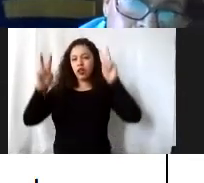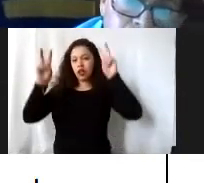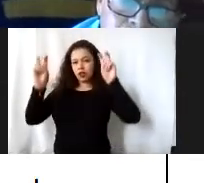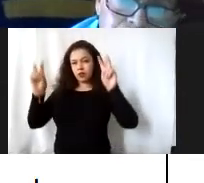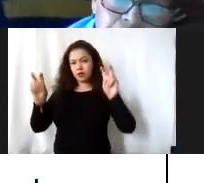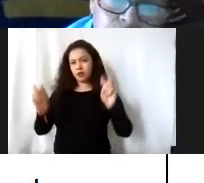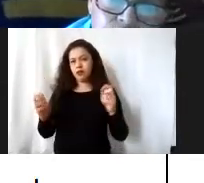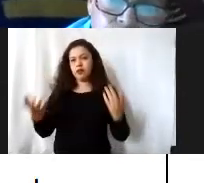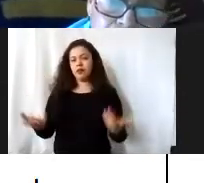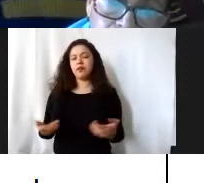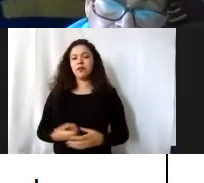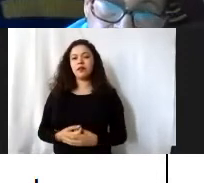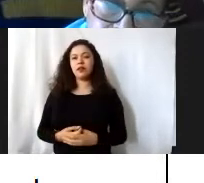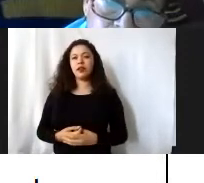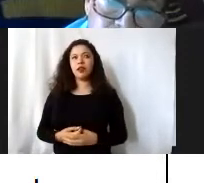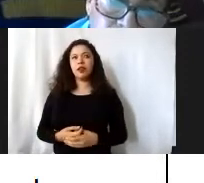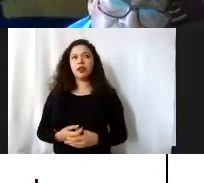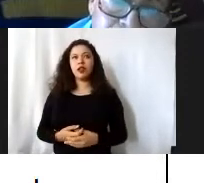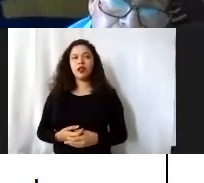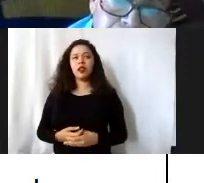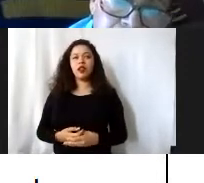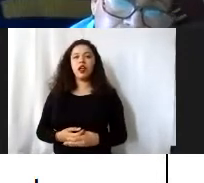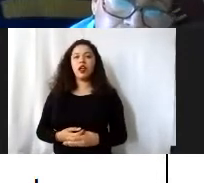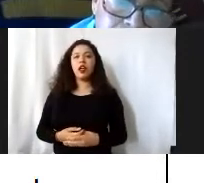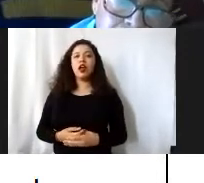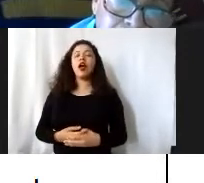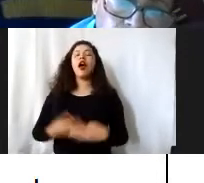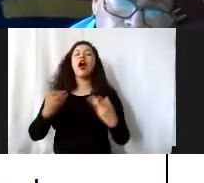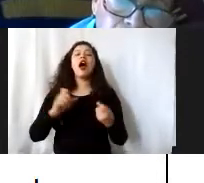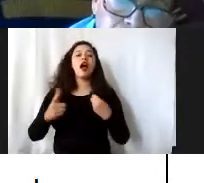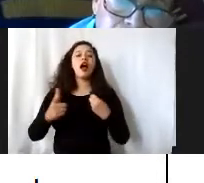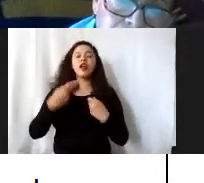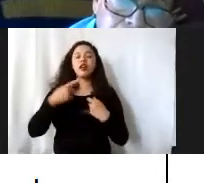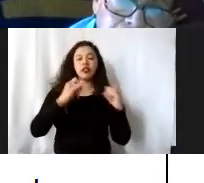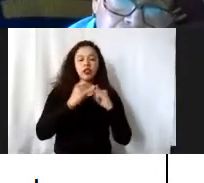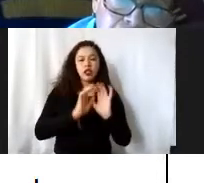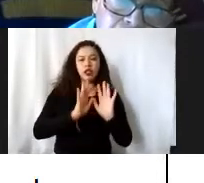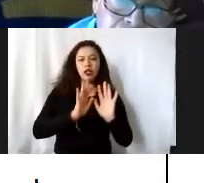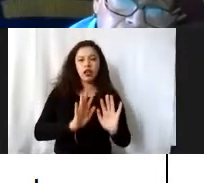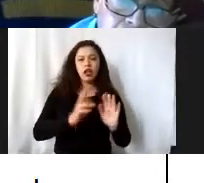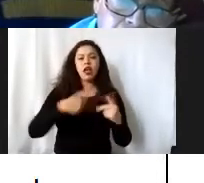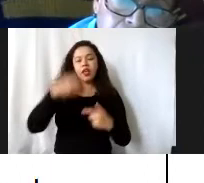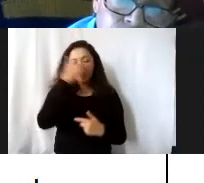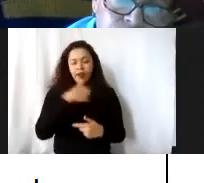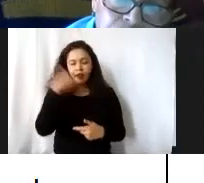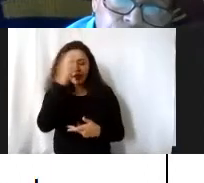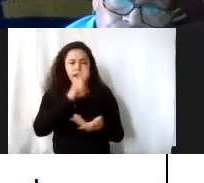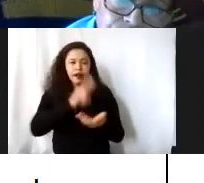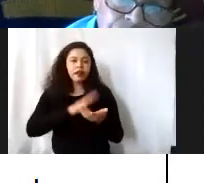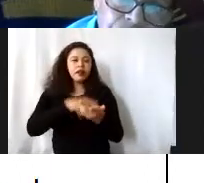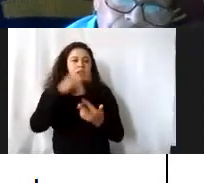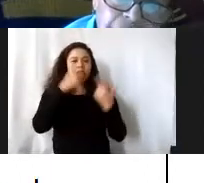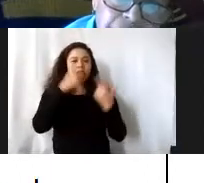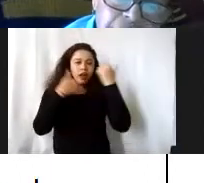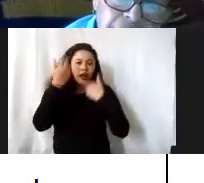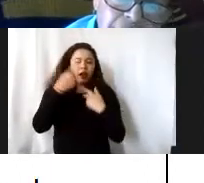hacer, digamos, un alto en sus instituciones y valorar y ver sus estudios,